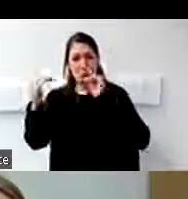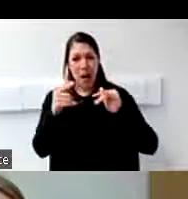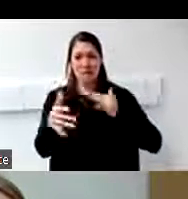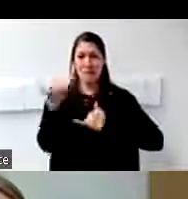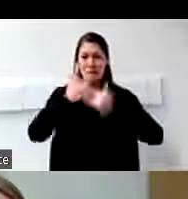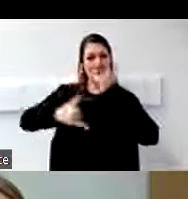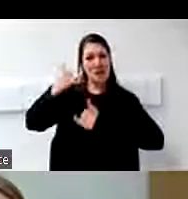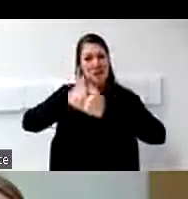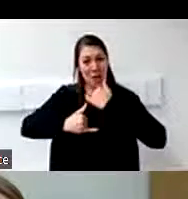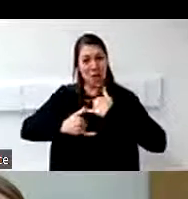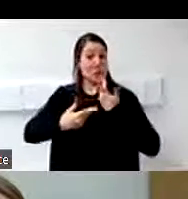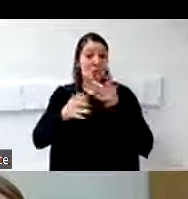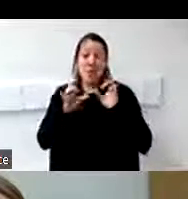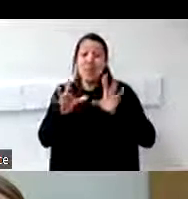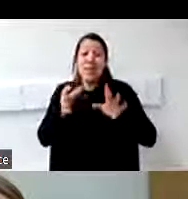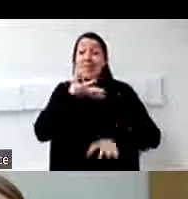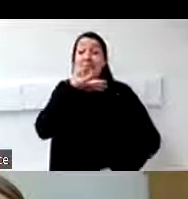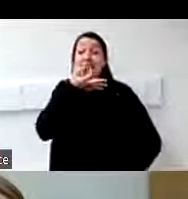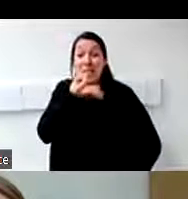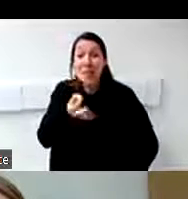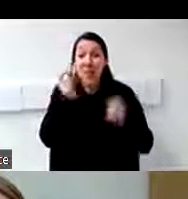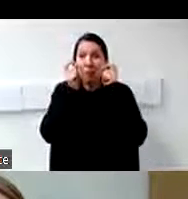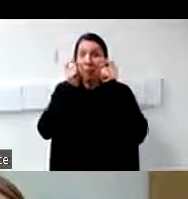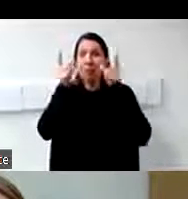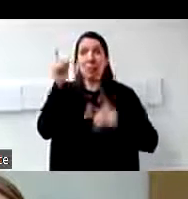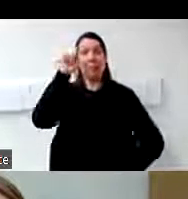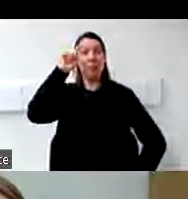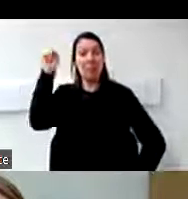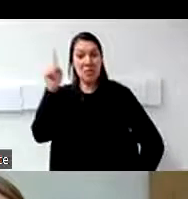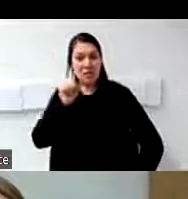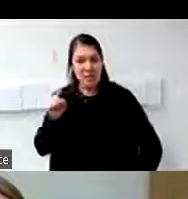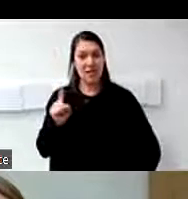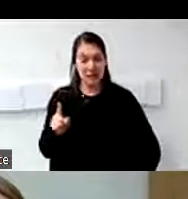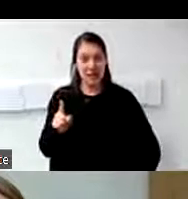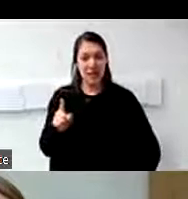ese tema. Simplemente compartir esa inquietud.